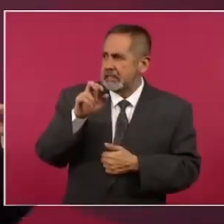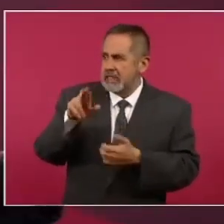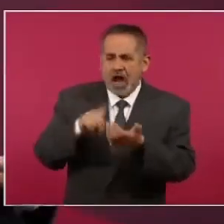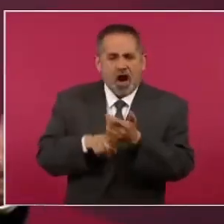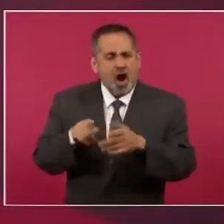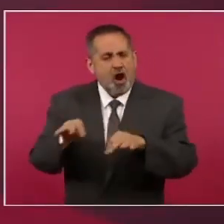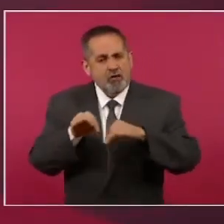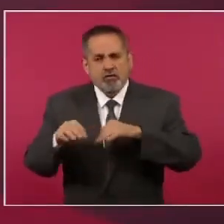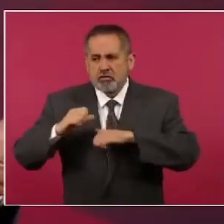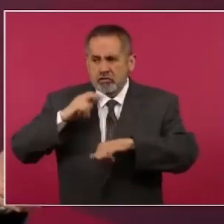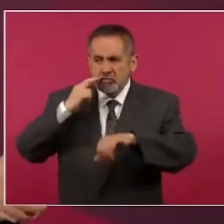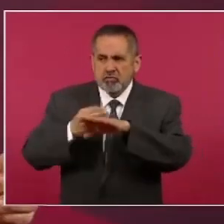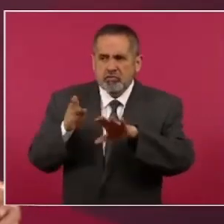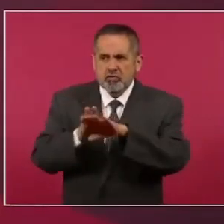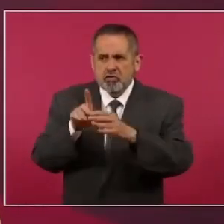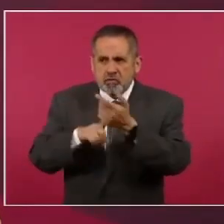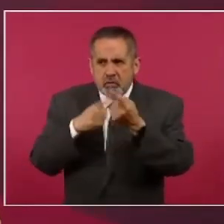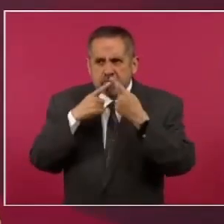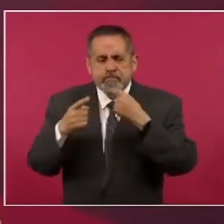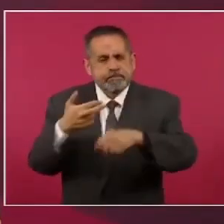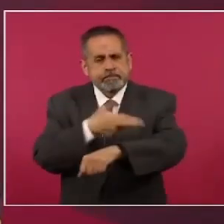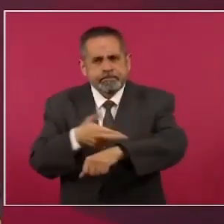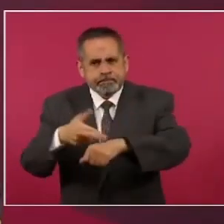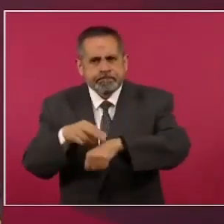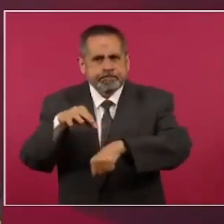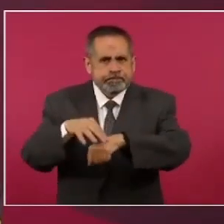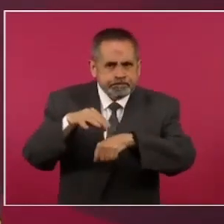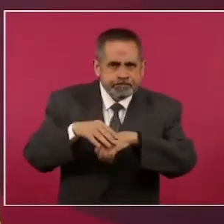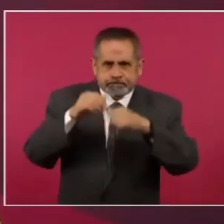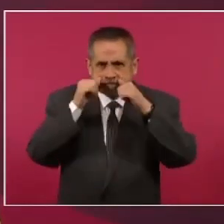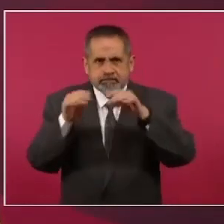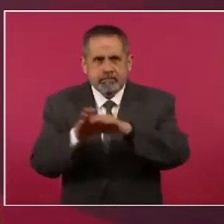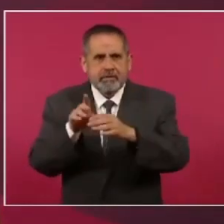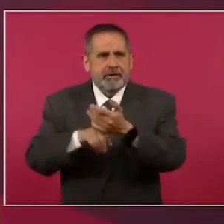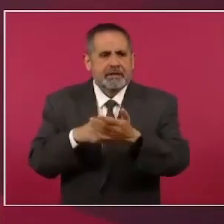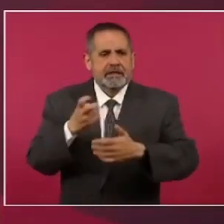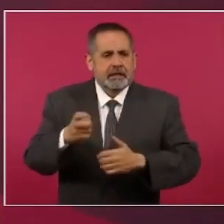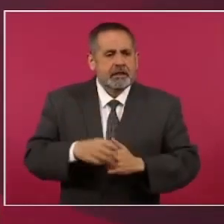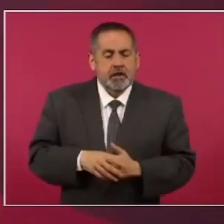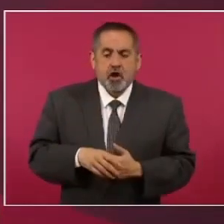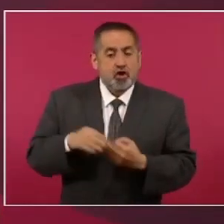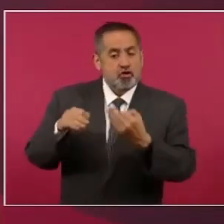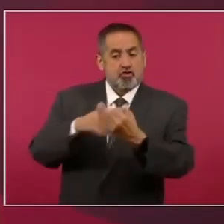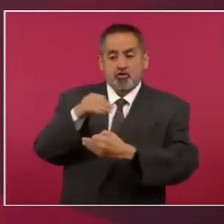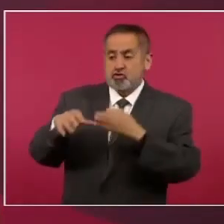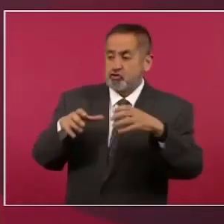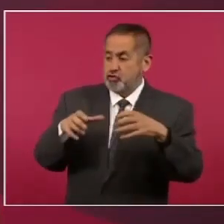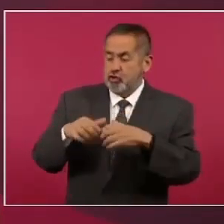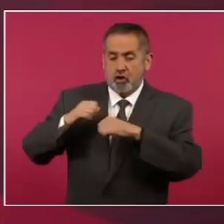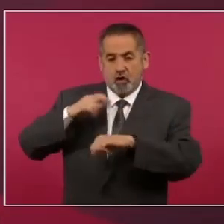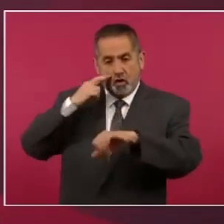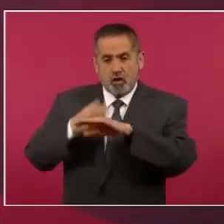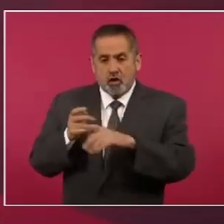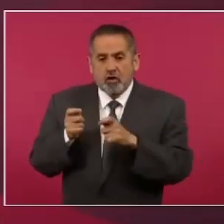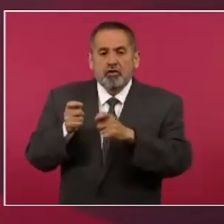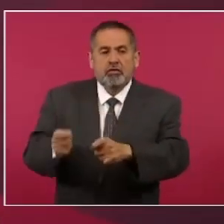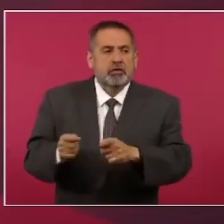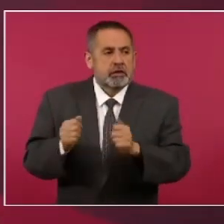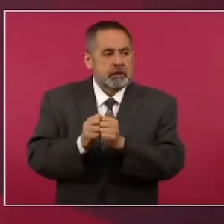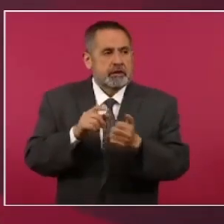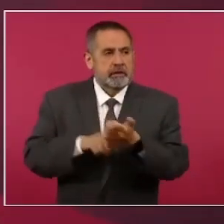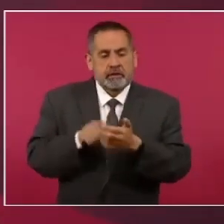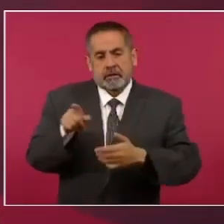cargo de la atención médica y de todo lo relacionado